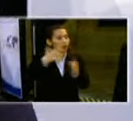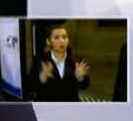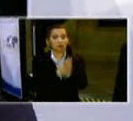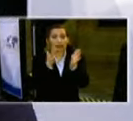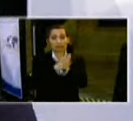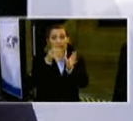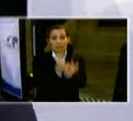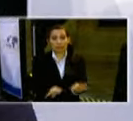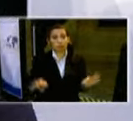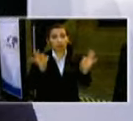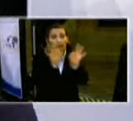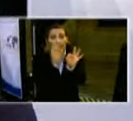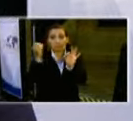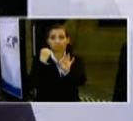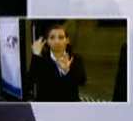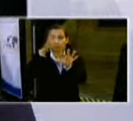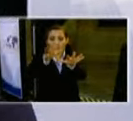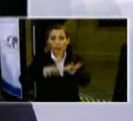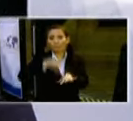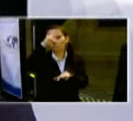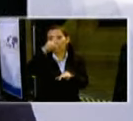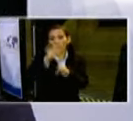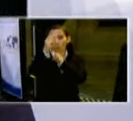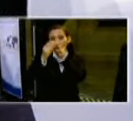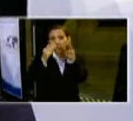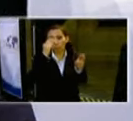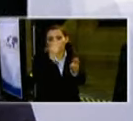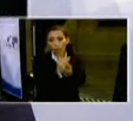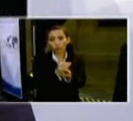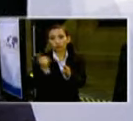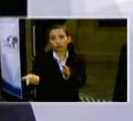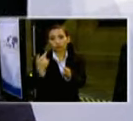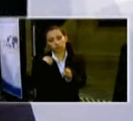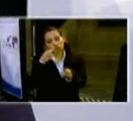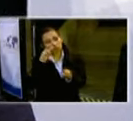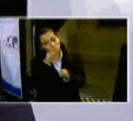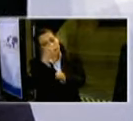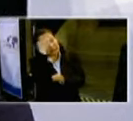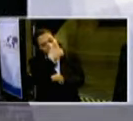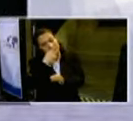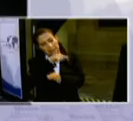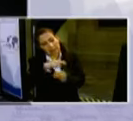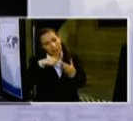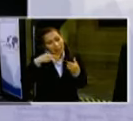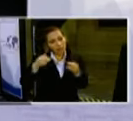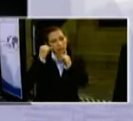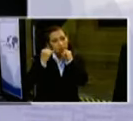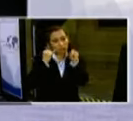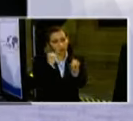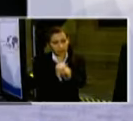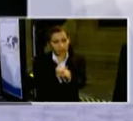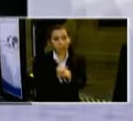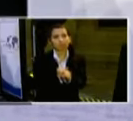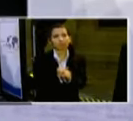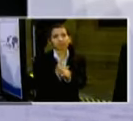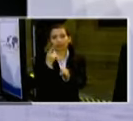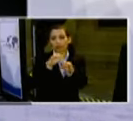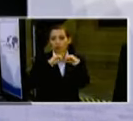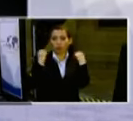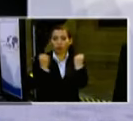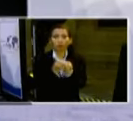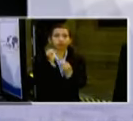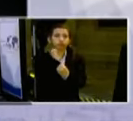este importante seminario, México en el Mundo, Diagnóstico y Perspectivas de las Relaciones Internacionales, que está organizado